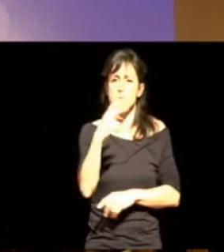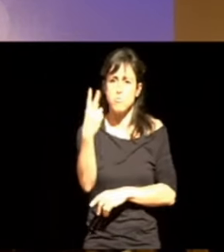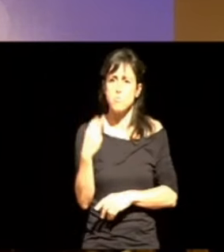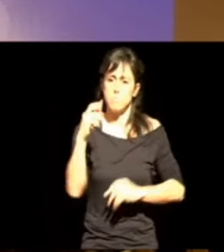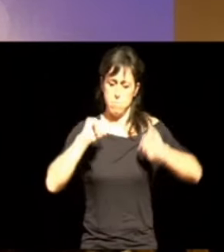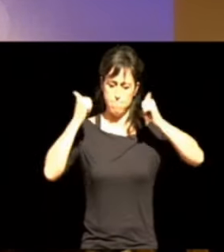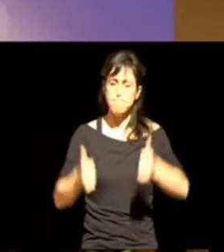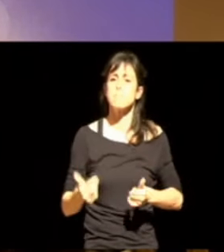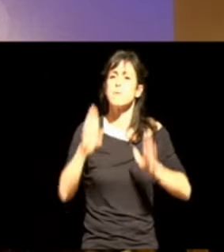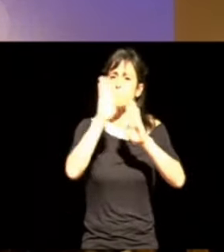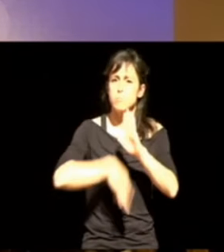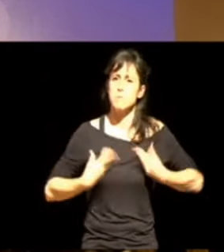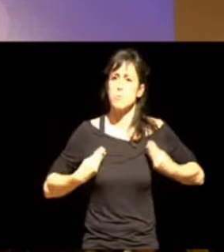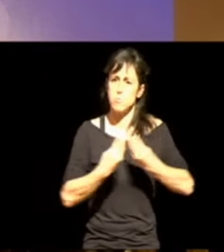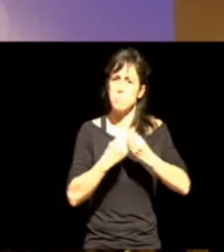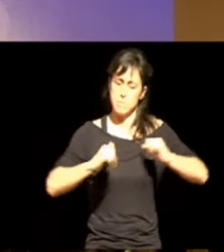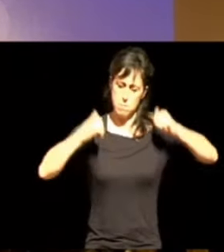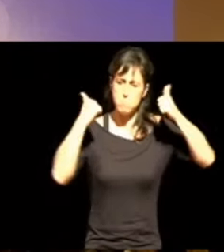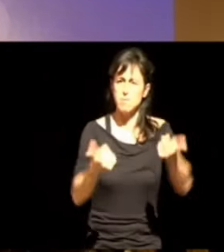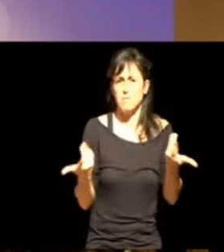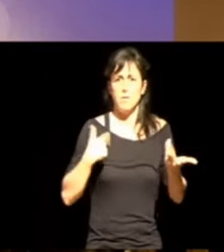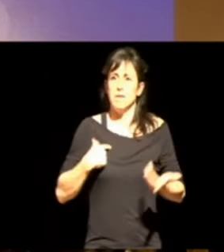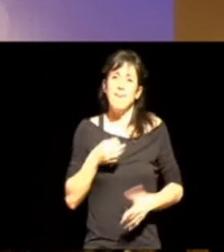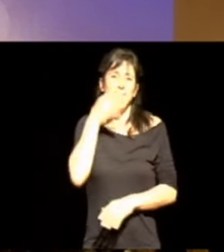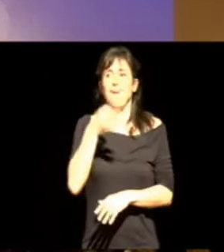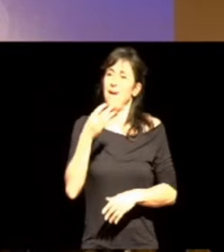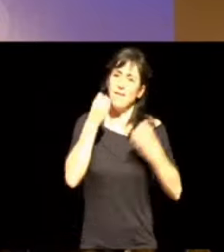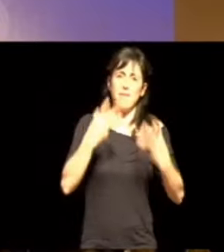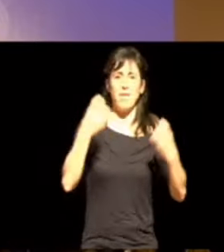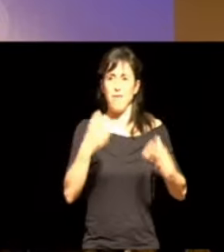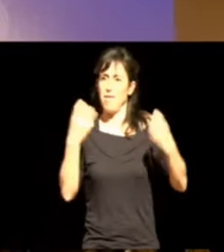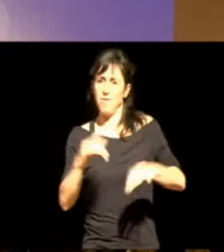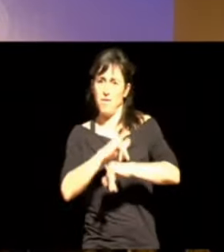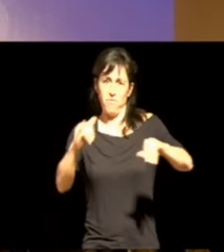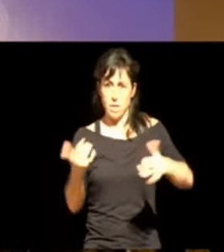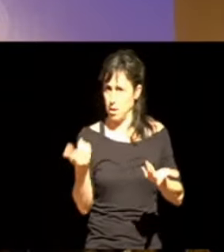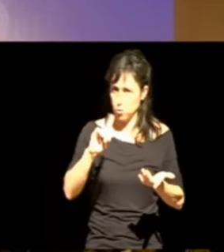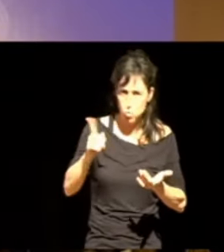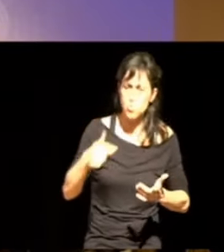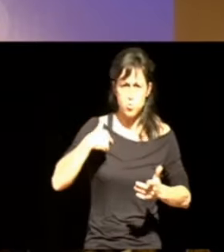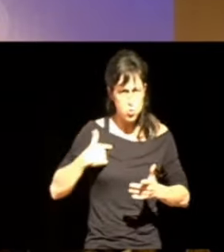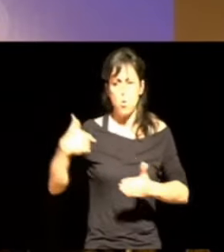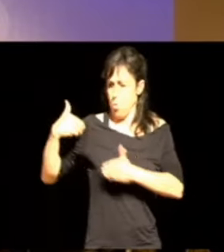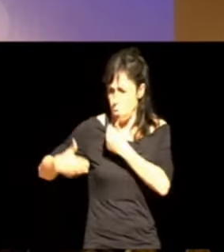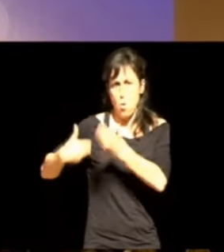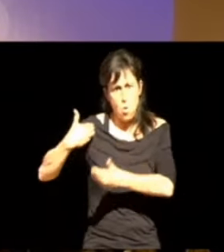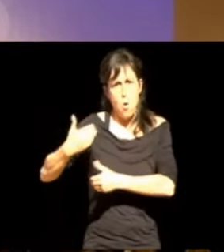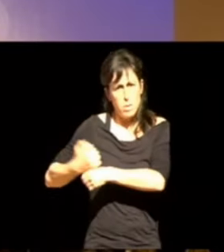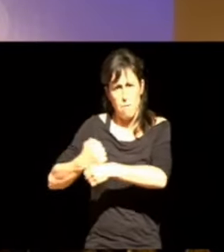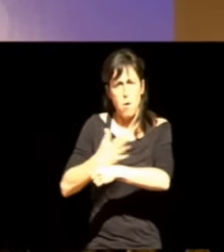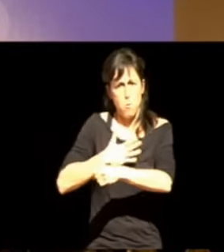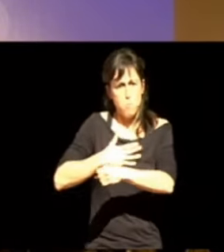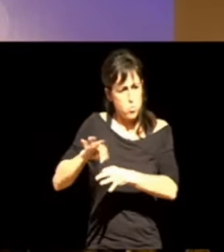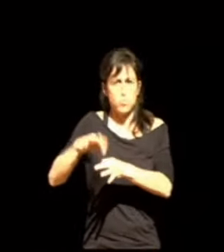otra parte, de verdad, me parece como mal estar aquí y decir qué bien o no. Todo esto que yo he hecho, que me ha dado... He tenido la suerte de poder trabajar en